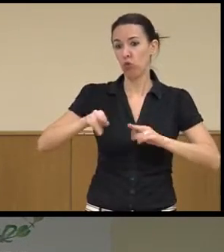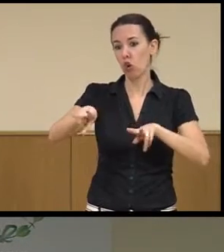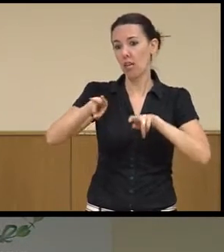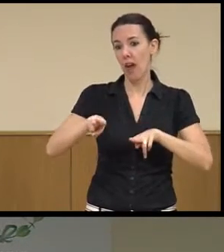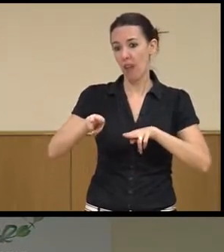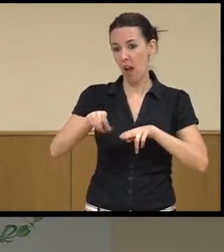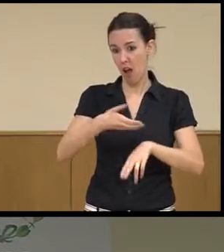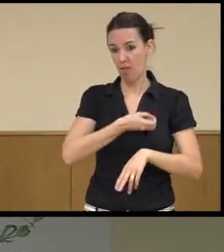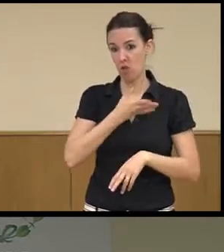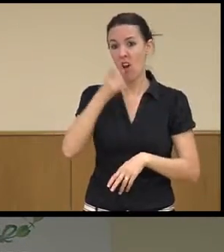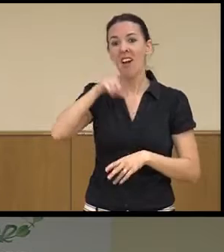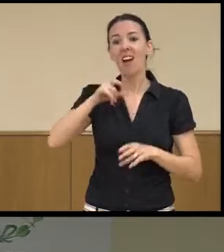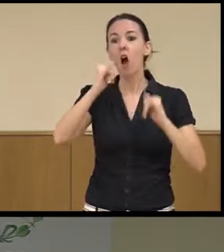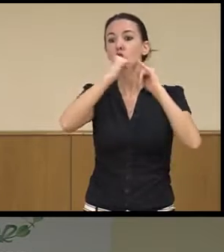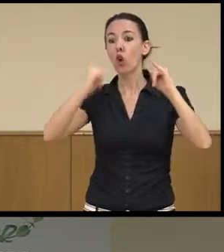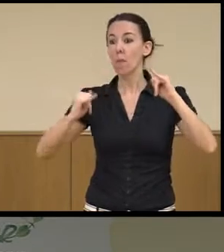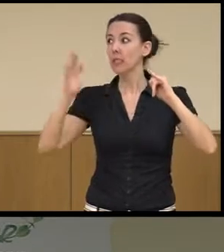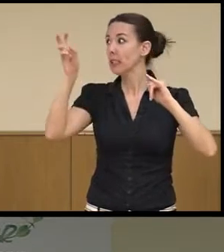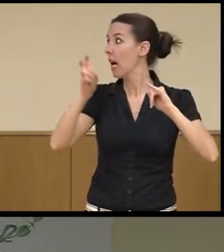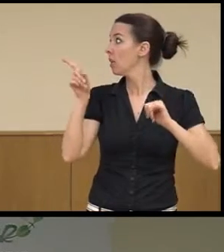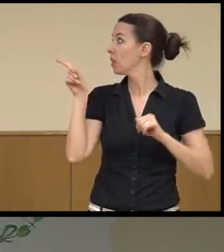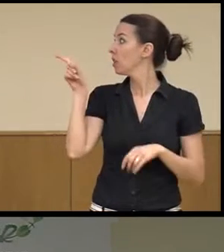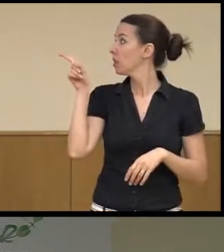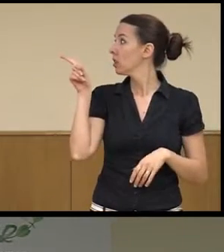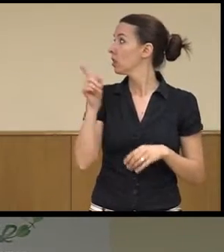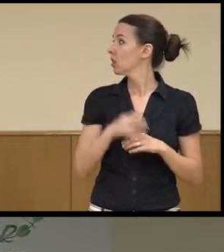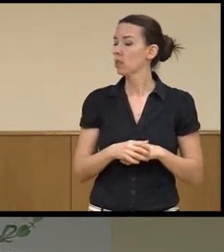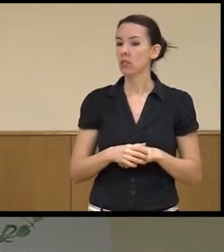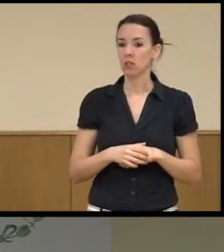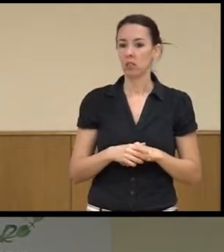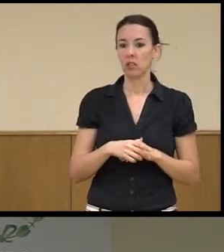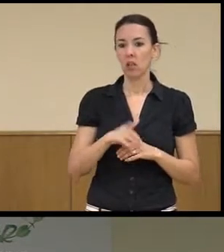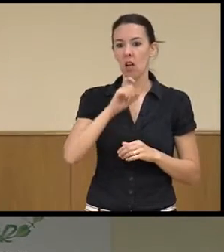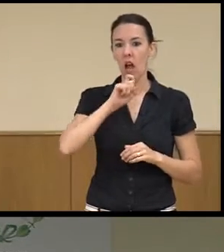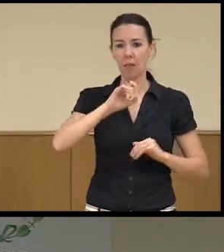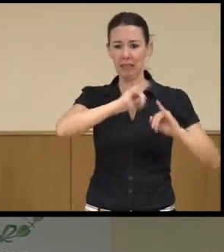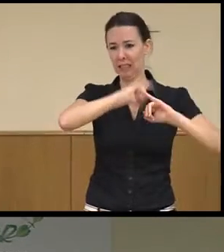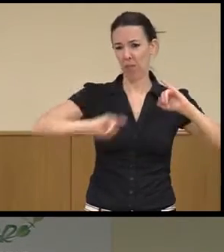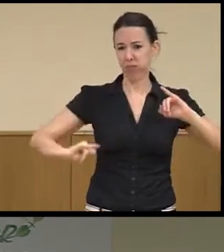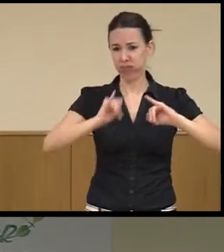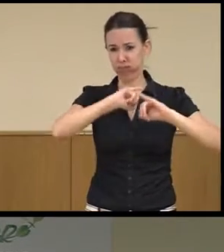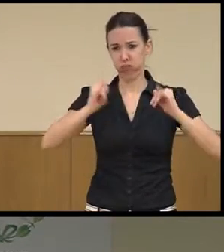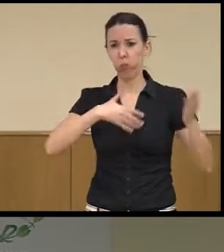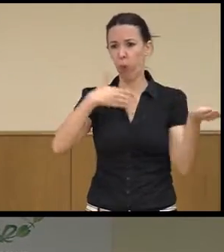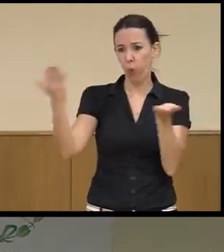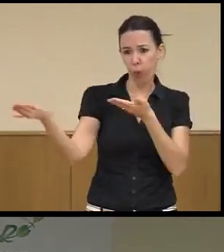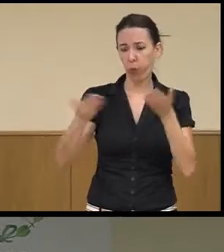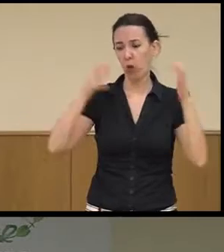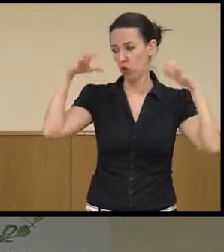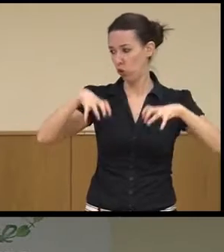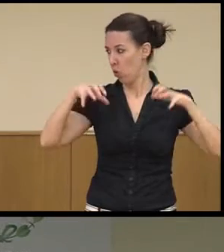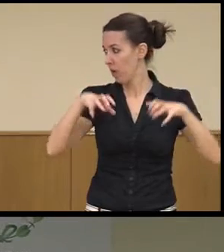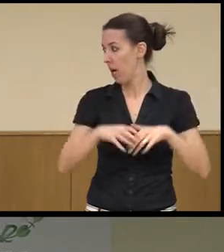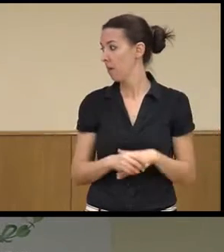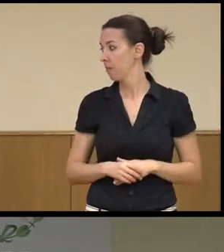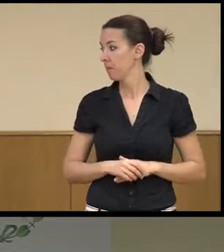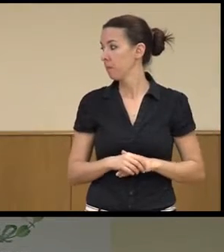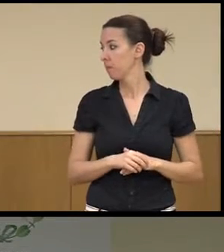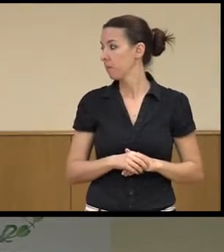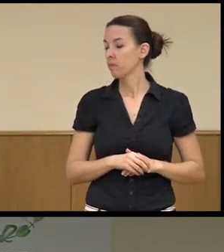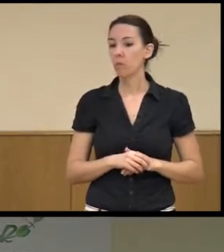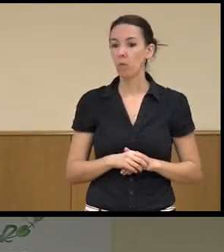a una tormenta que se avecina con su carga amenazadora de truenos, vientos y lluvia. Pero por encima de